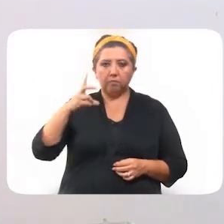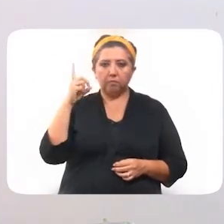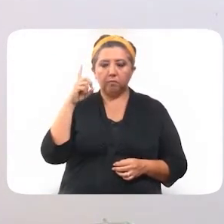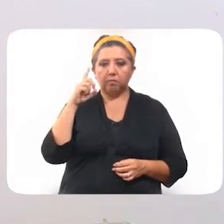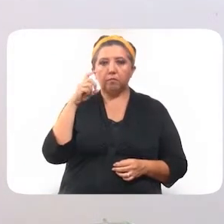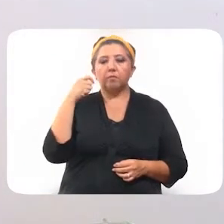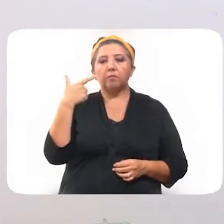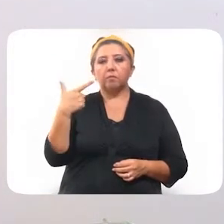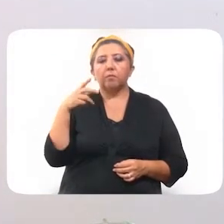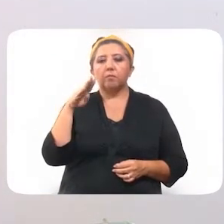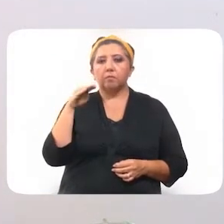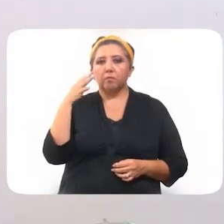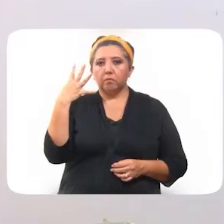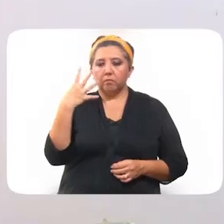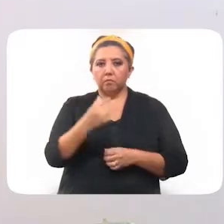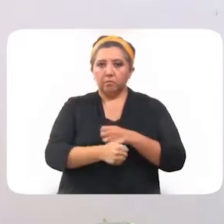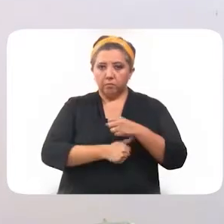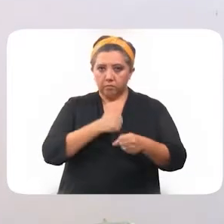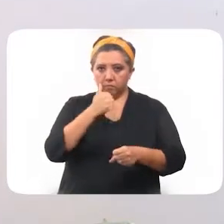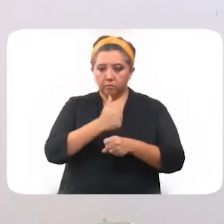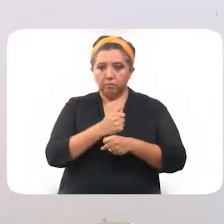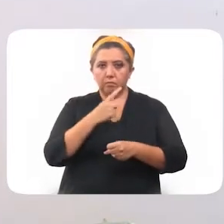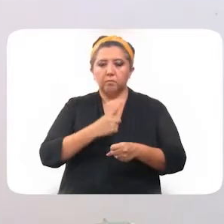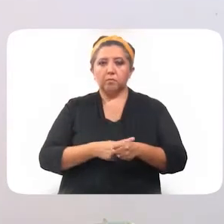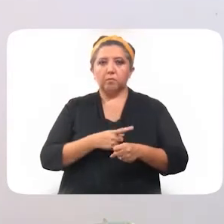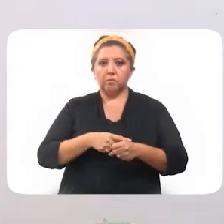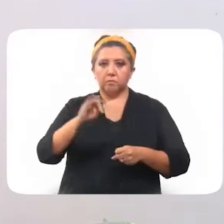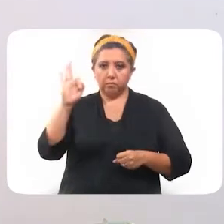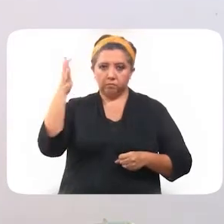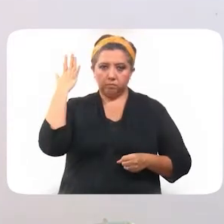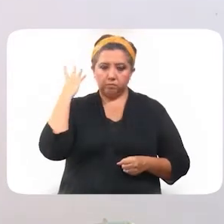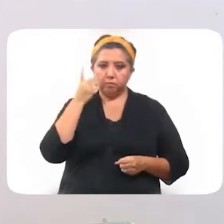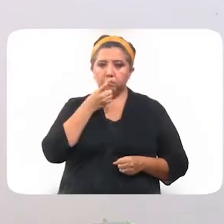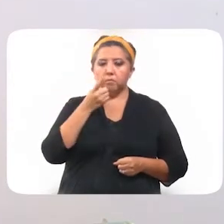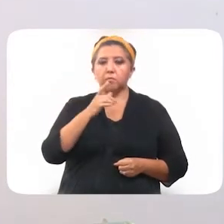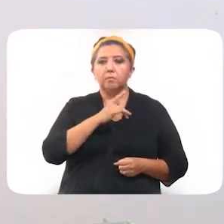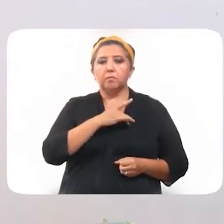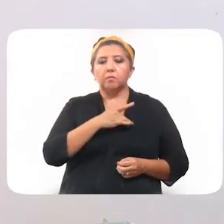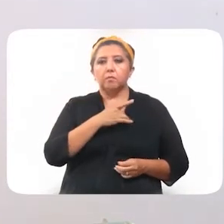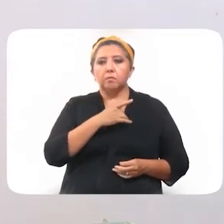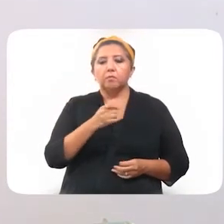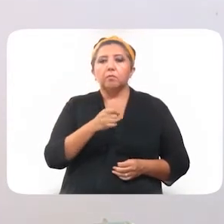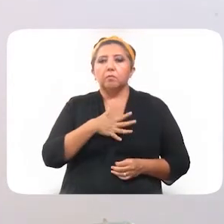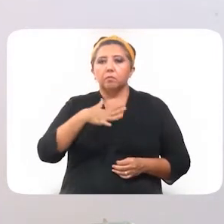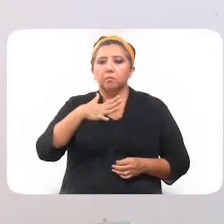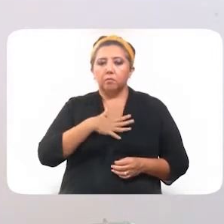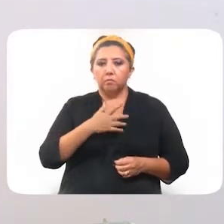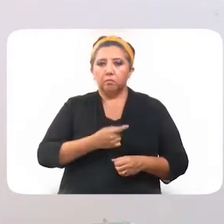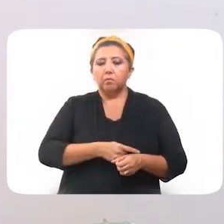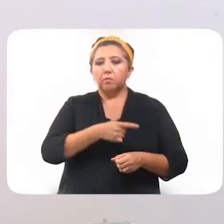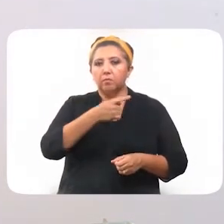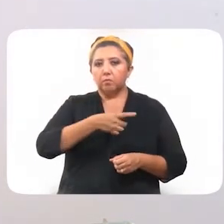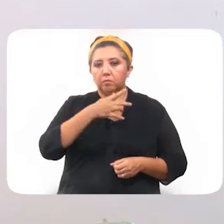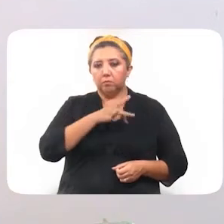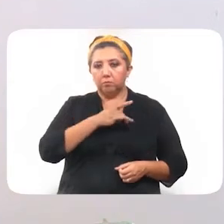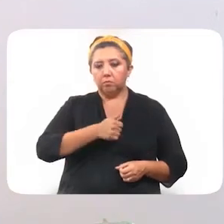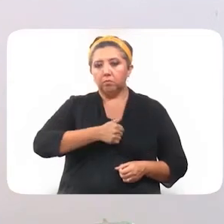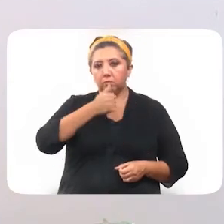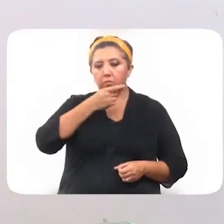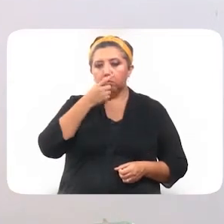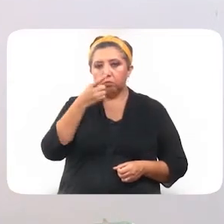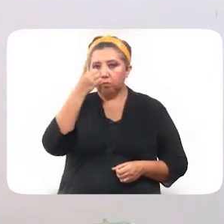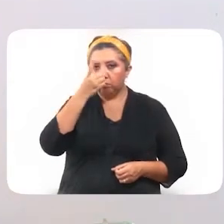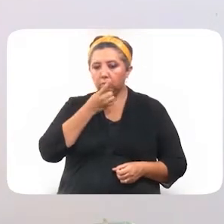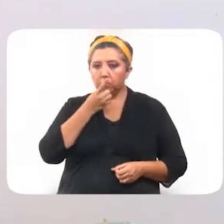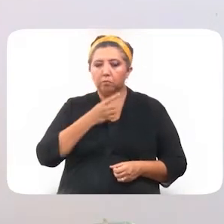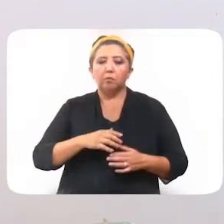de edad de 37 a 94 años. Sus principales enfermedades fueron cardiopatía, EPOC, hipertensión arterial, diabetes y